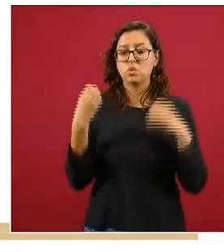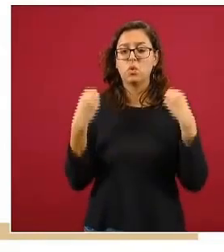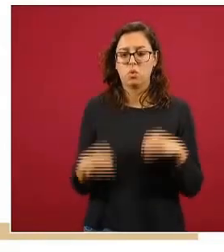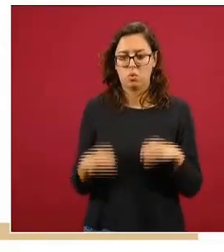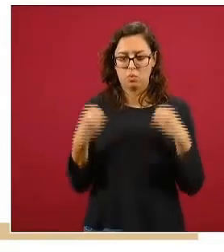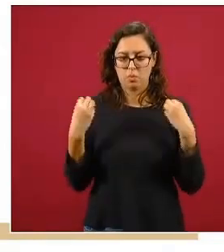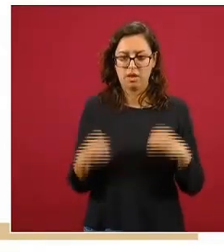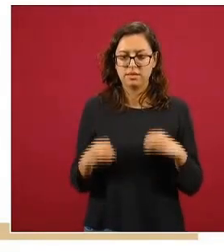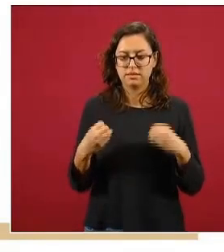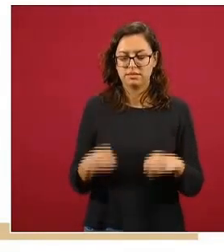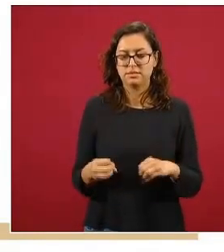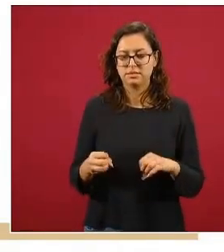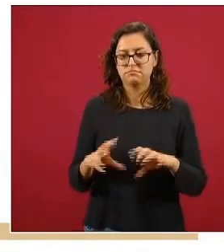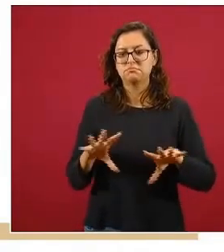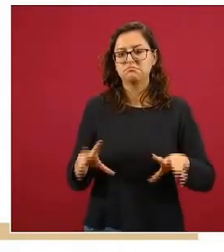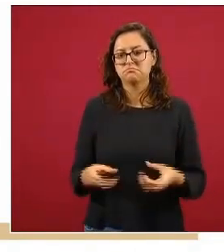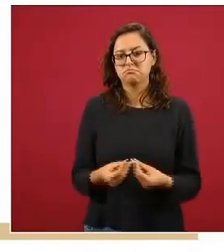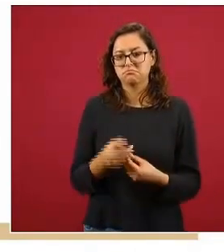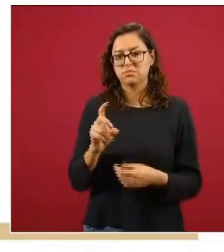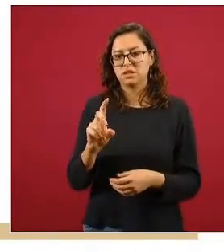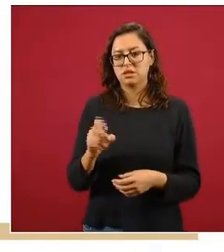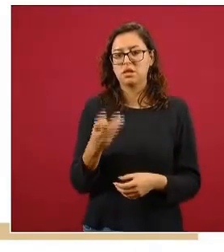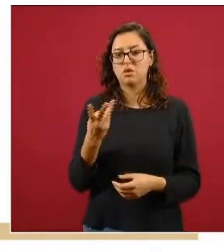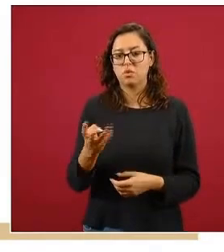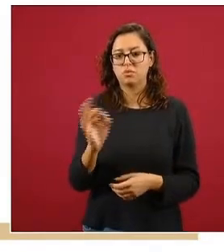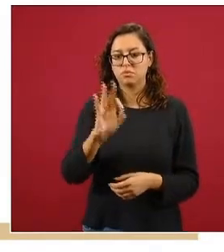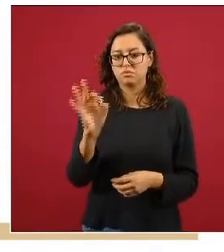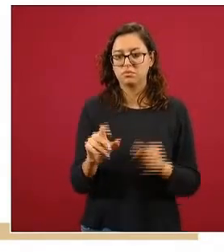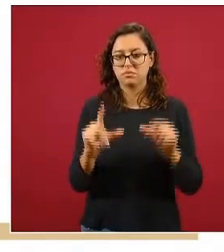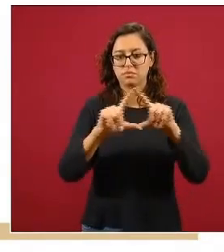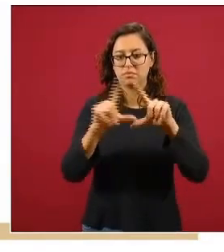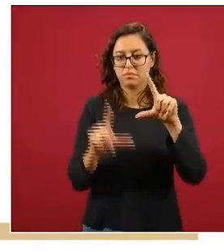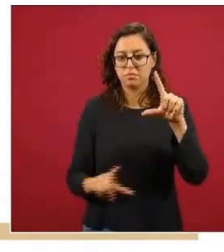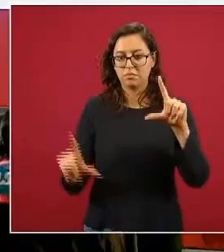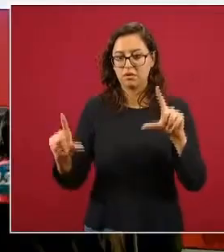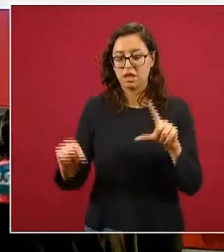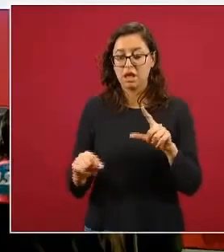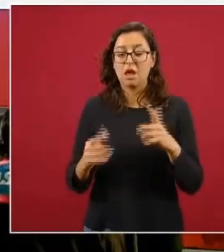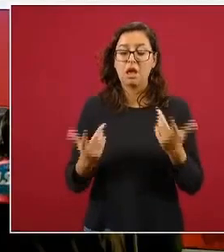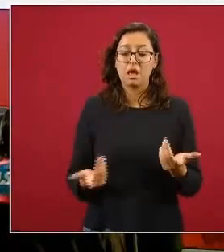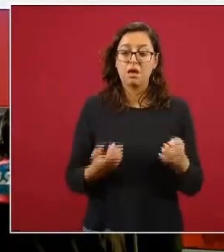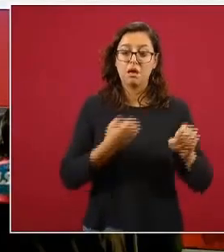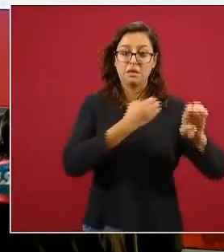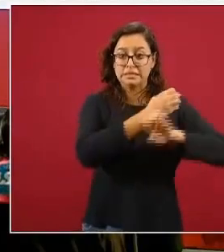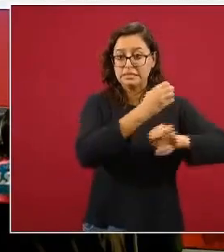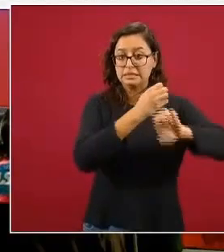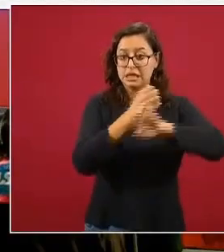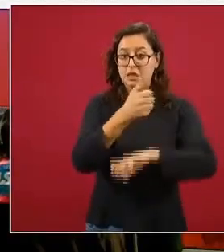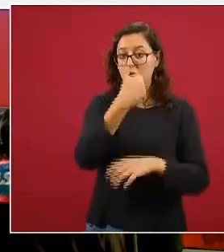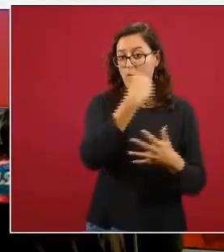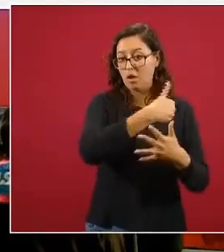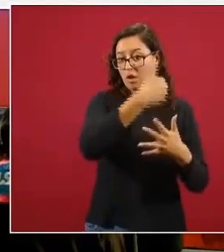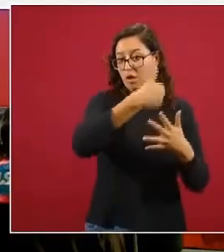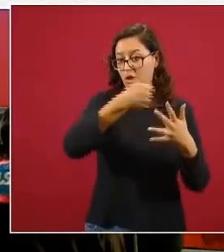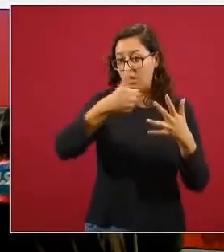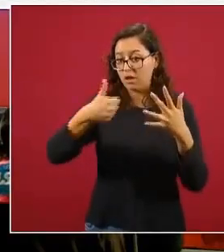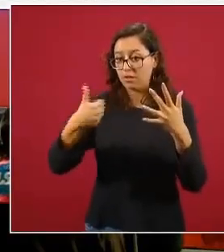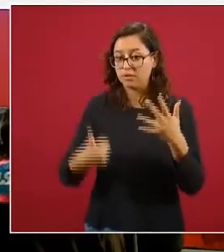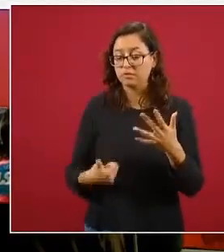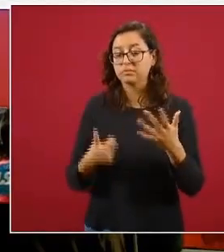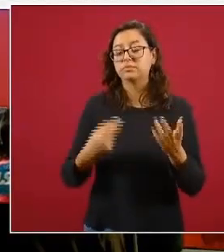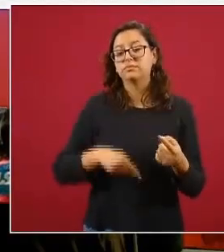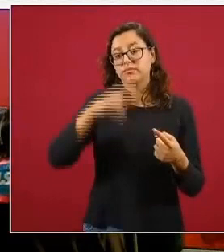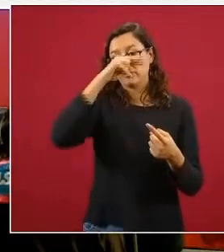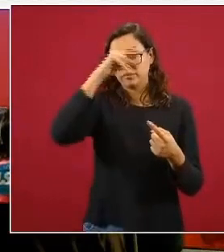34% de ocupación a nivel nacional. Si lo vemos por entidad federativa, tenemos que